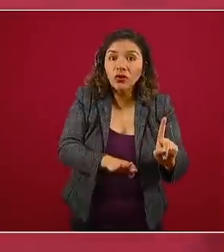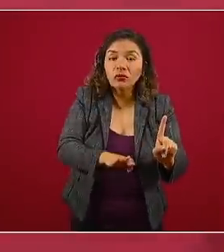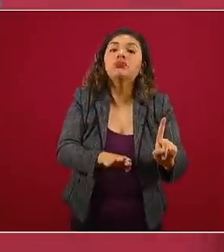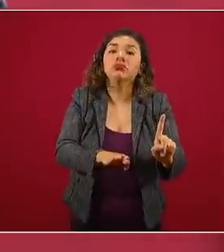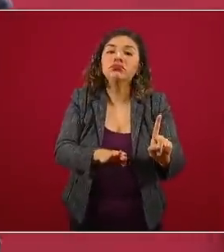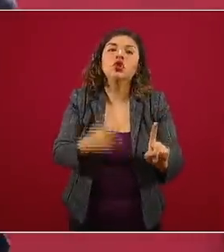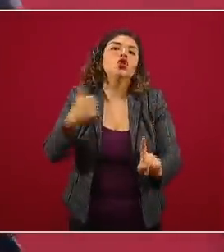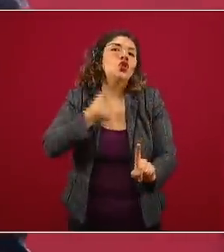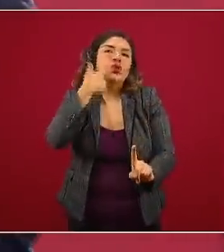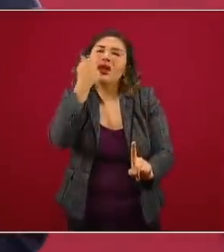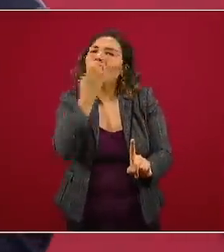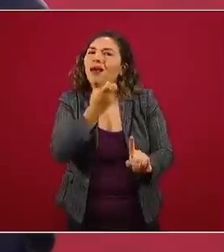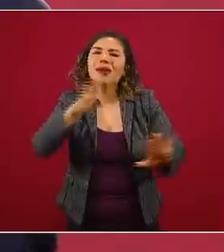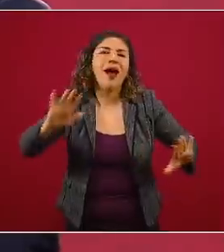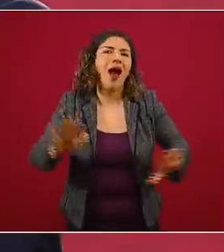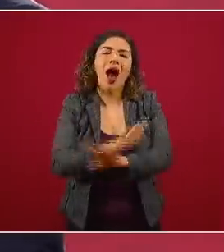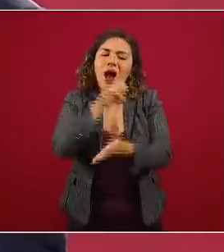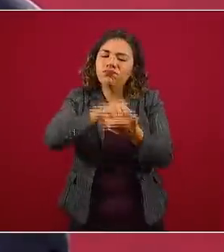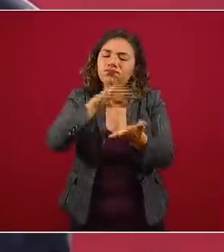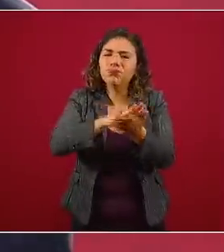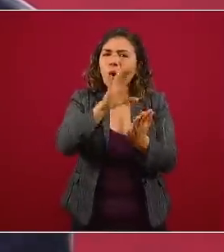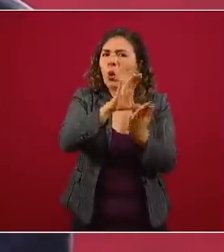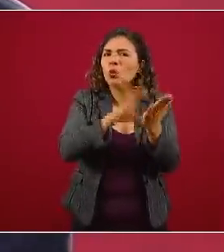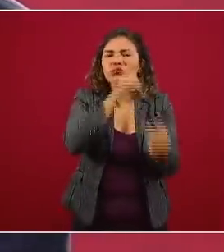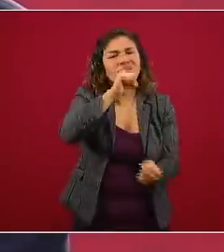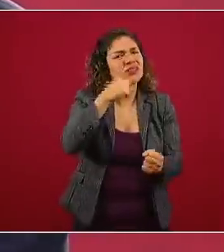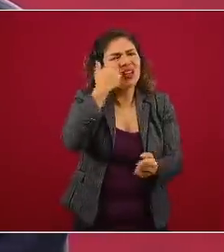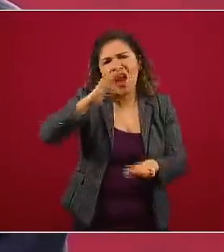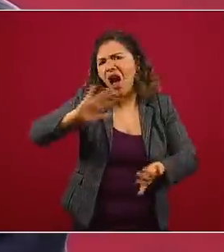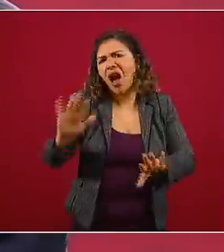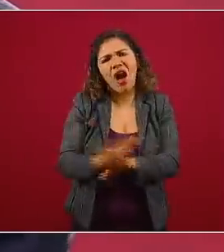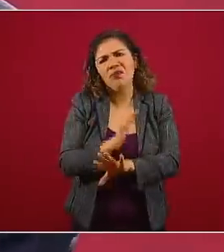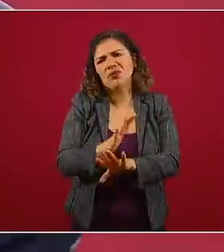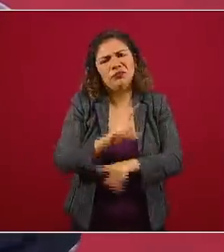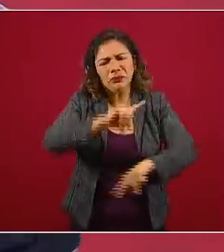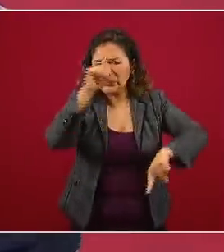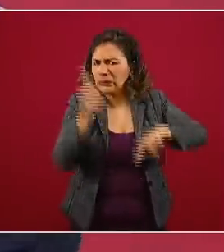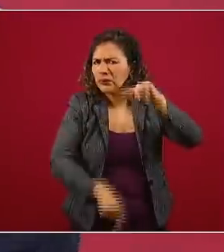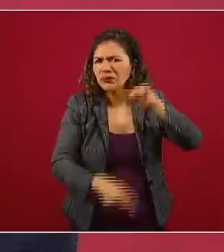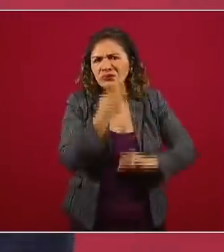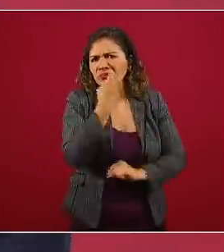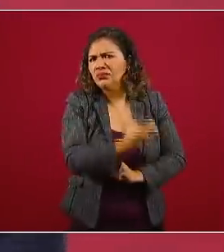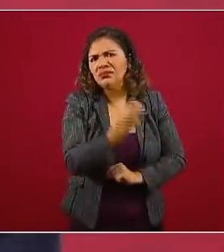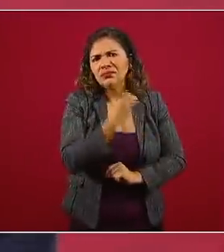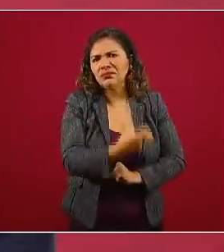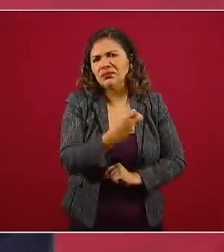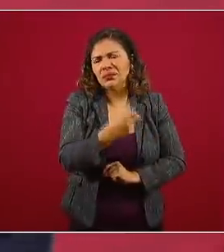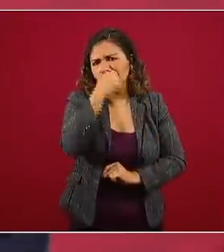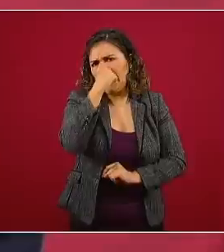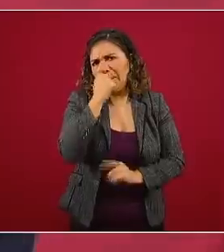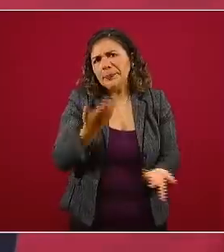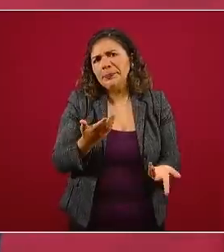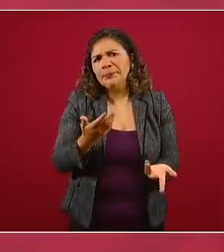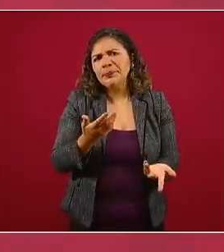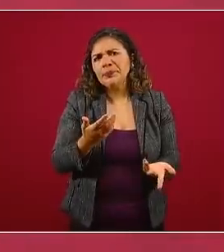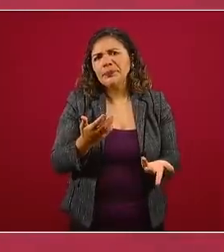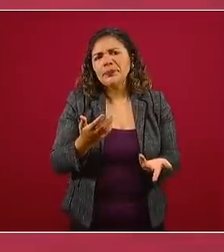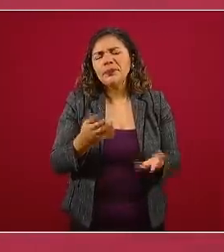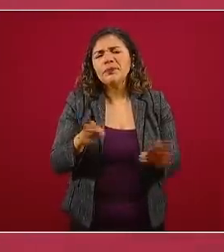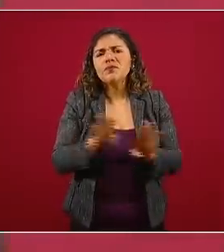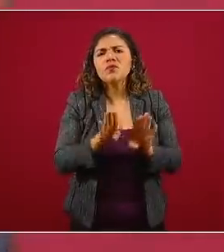modificar esto en la constitución quitar estos